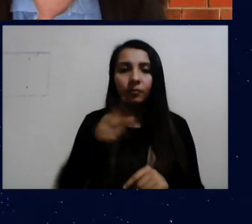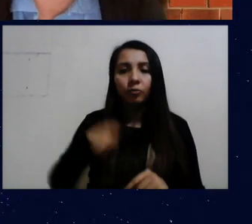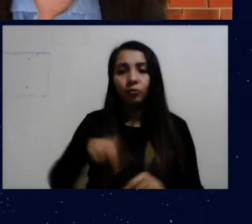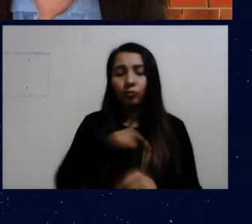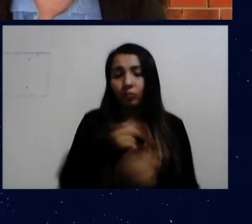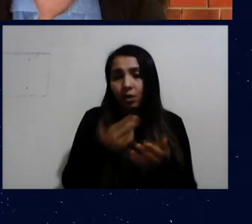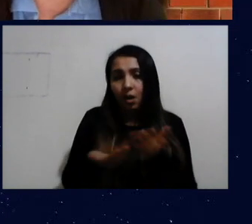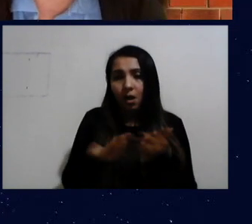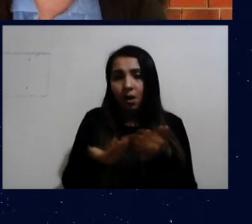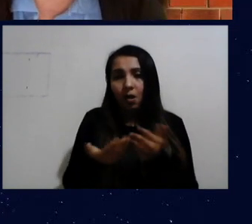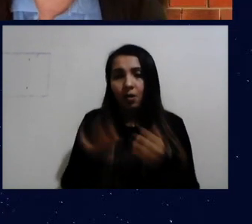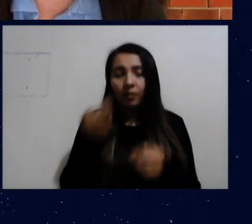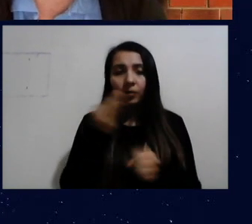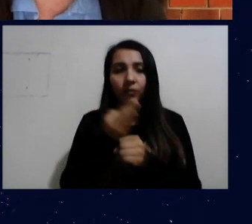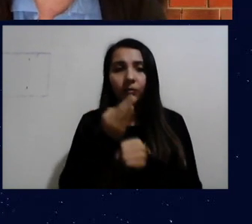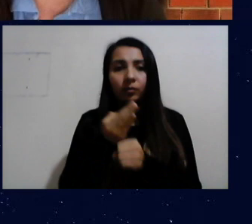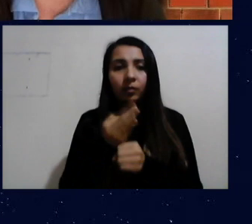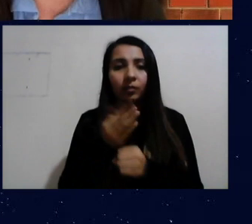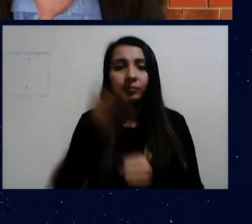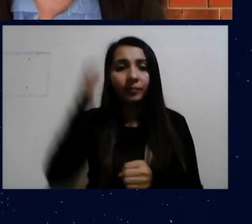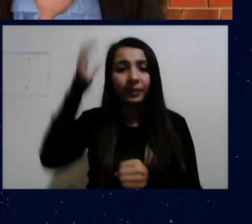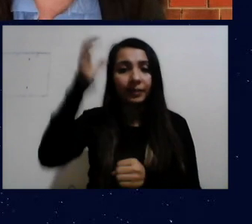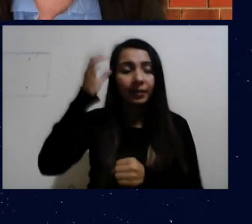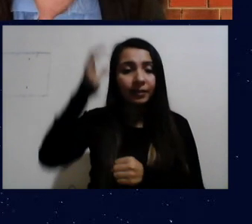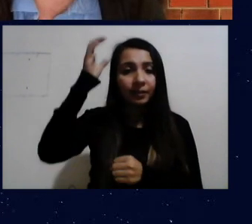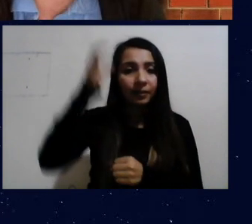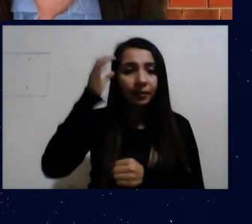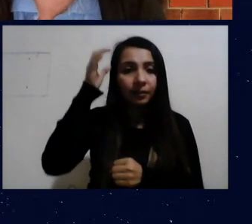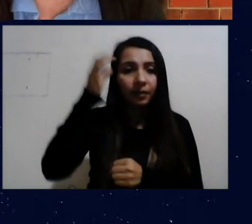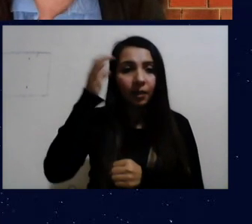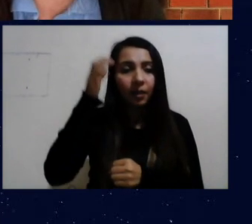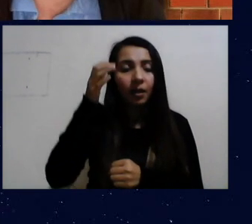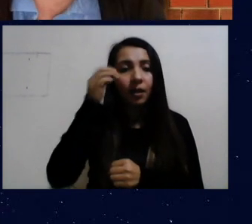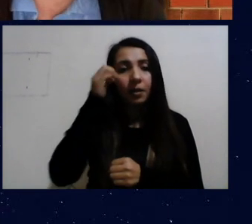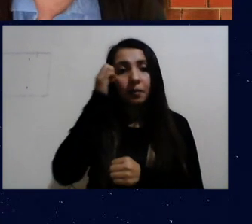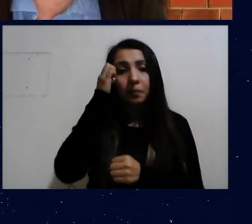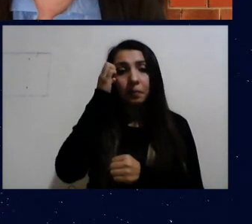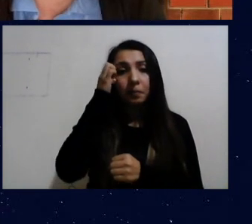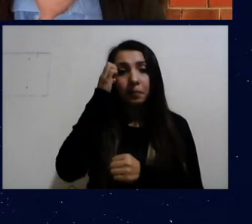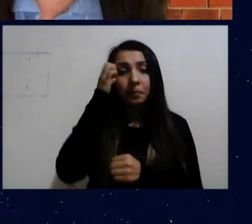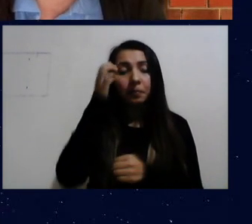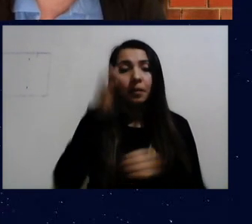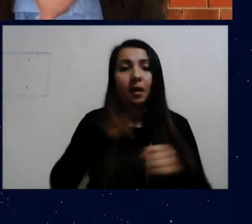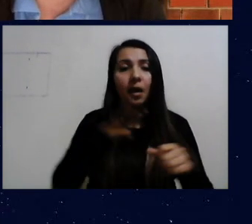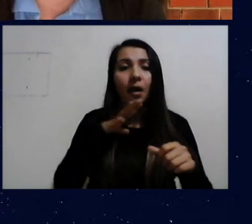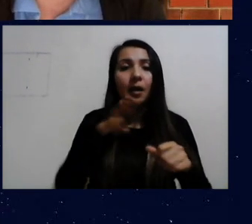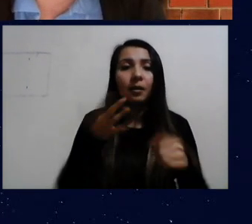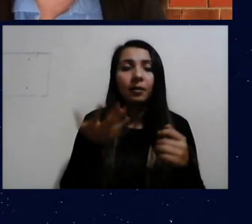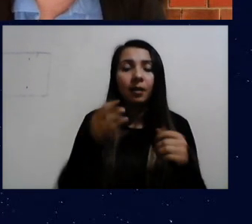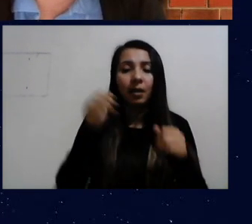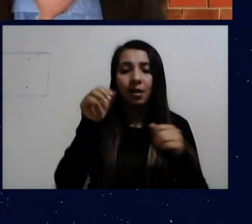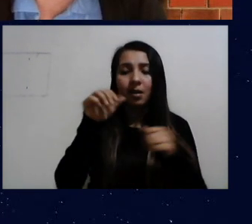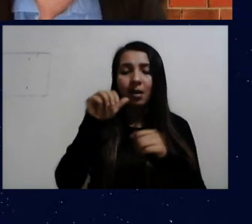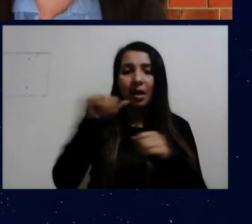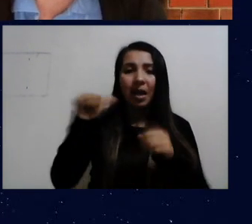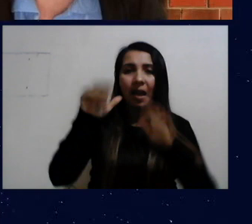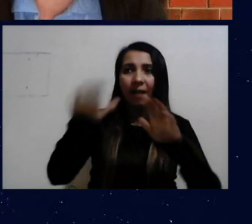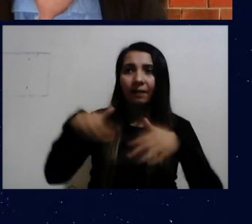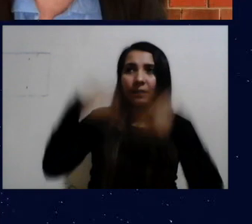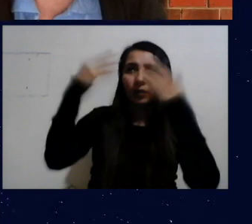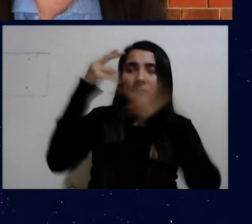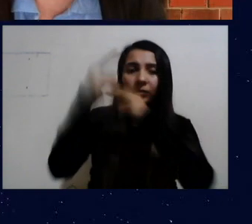funciona igual en todas las áreas, pero bueno, la astronomía es espacial y en general la astronomía funciona así. Tú pones una serie